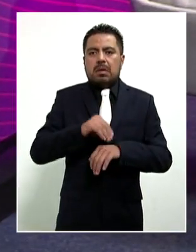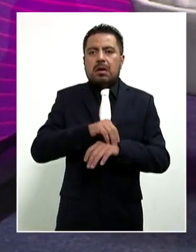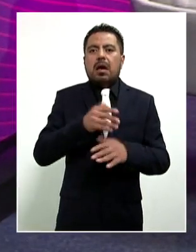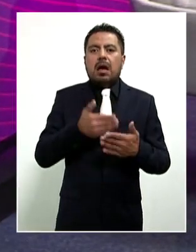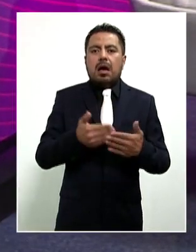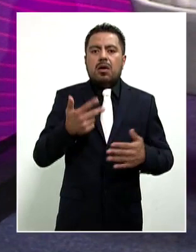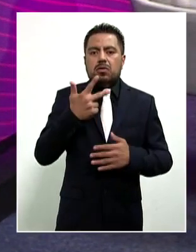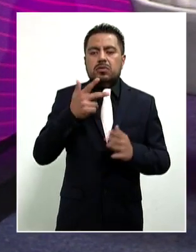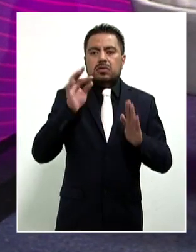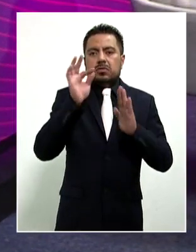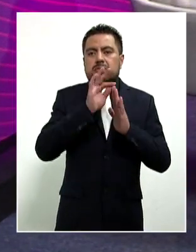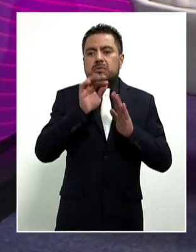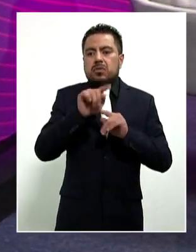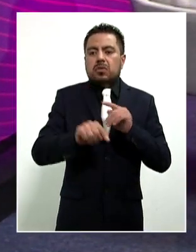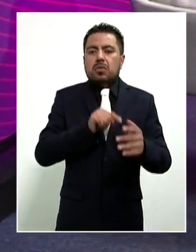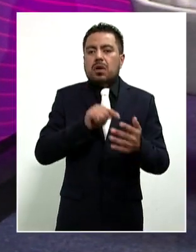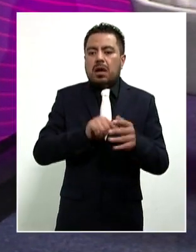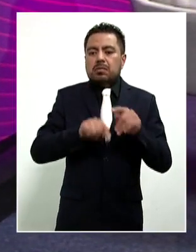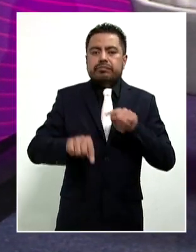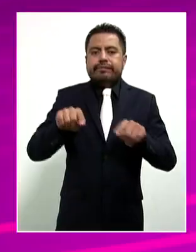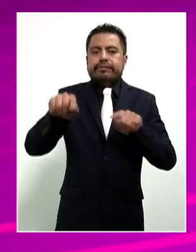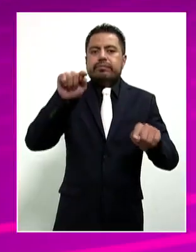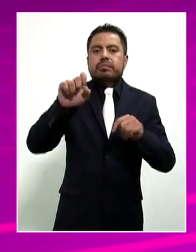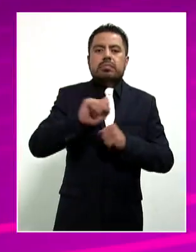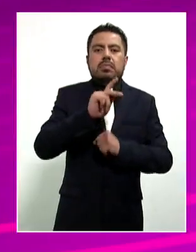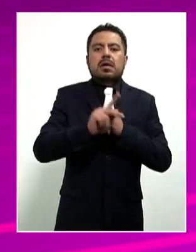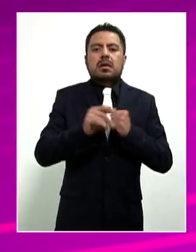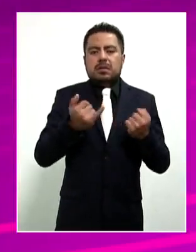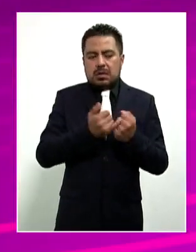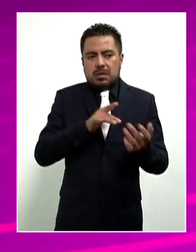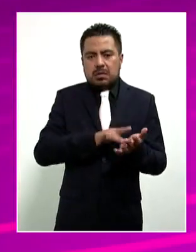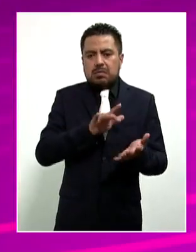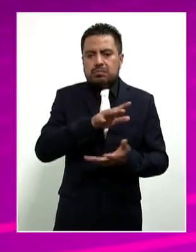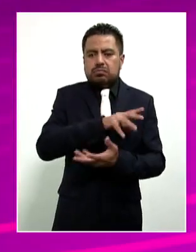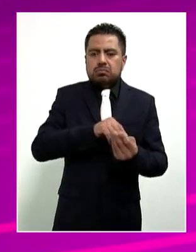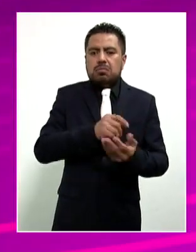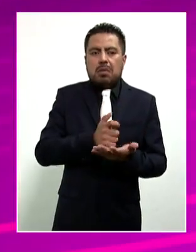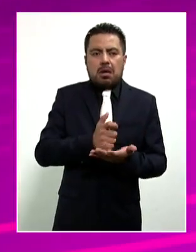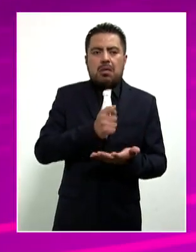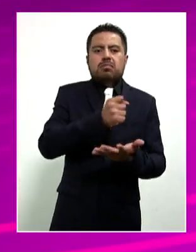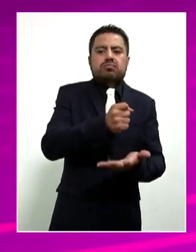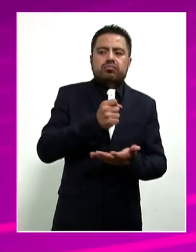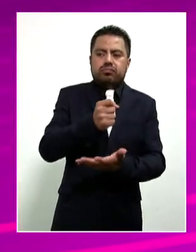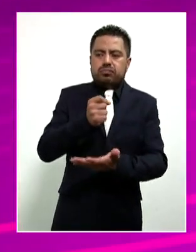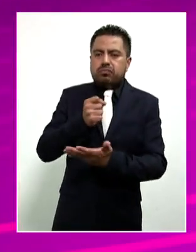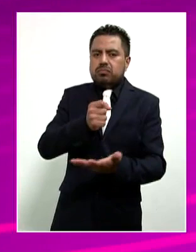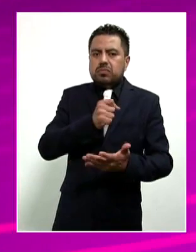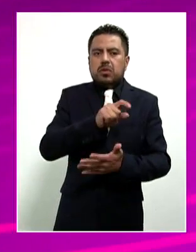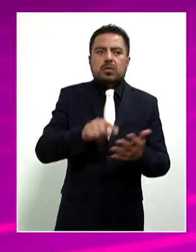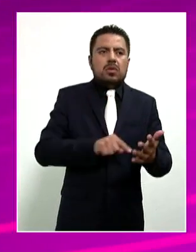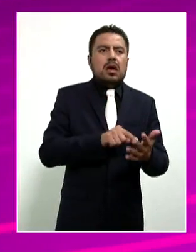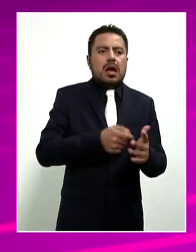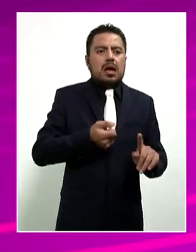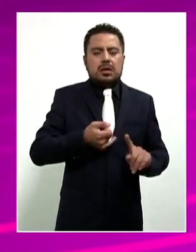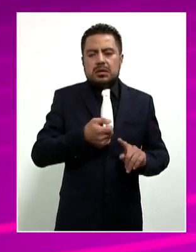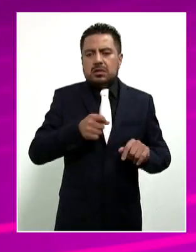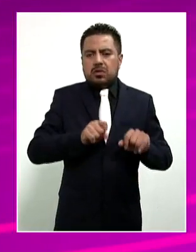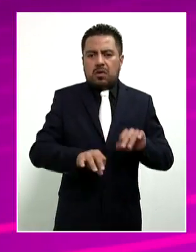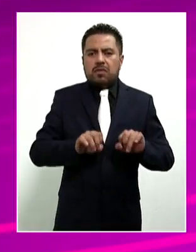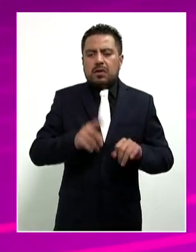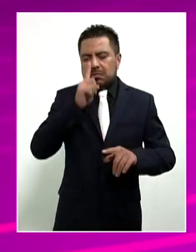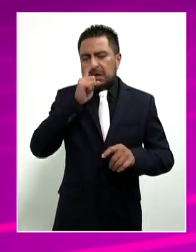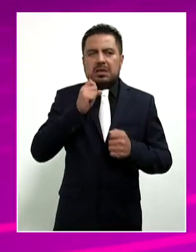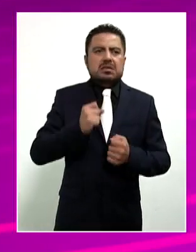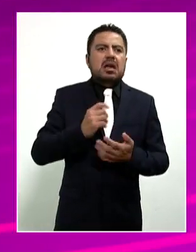puntos del país, y el presupuesto. Entonces hay un gran compromiso desde nuestra sede, desde nuestro alto comisionado, para